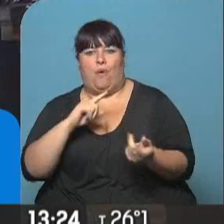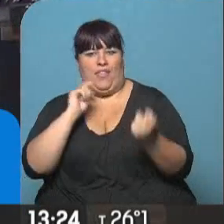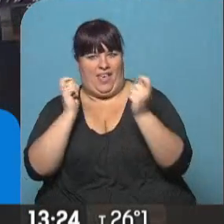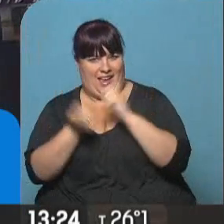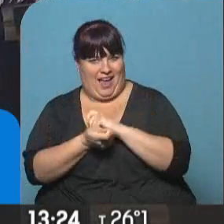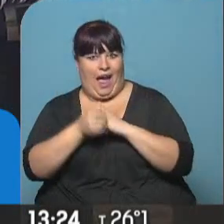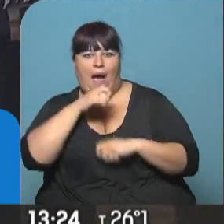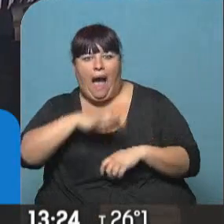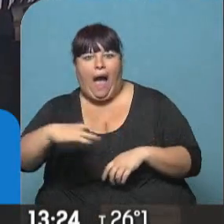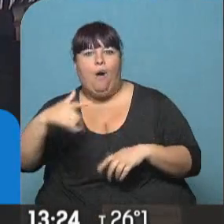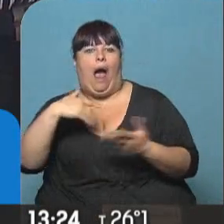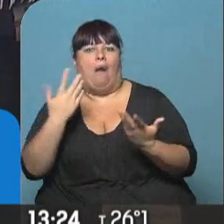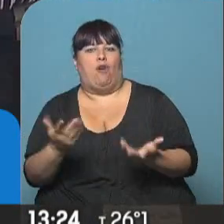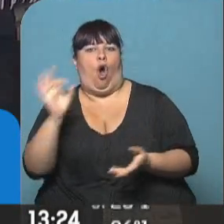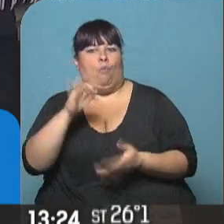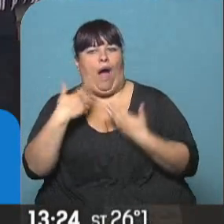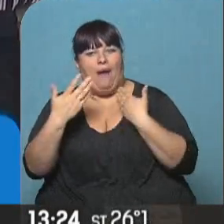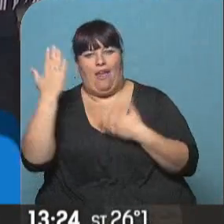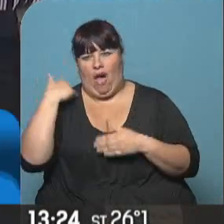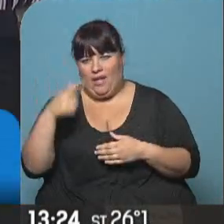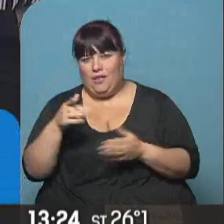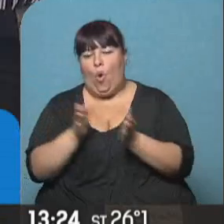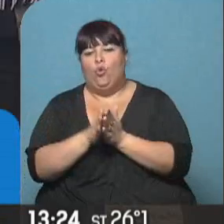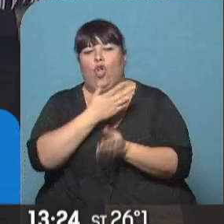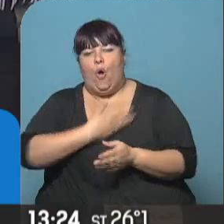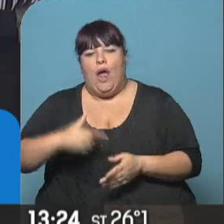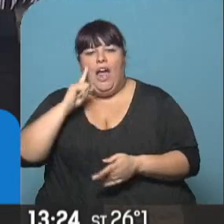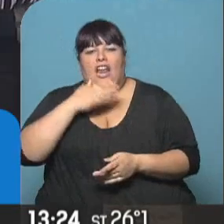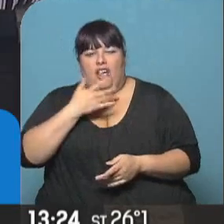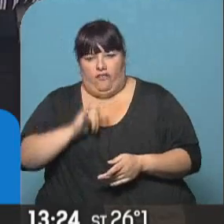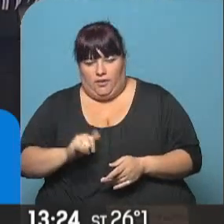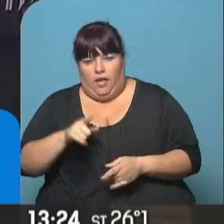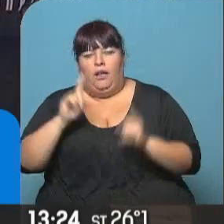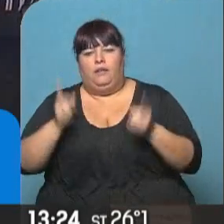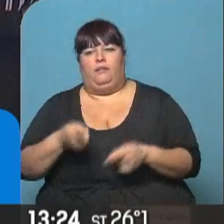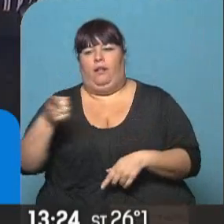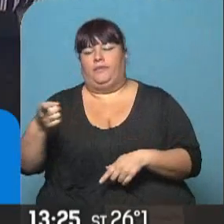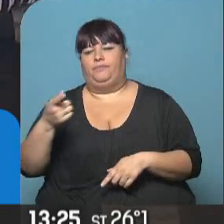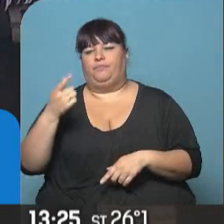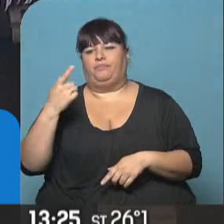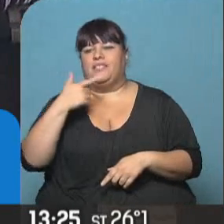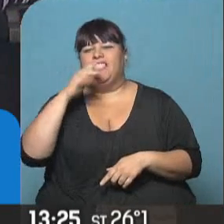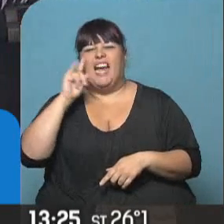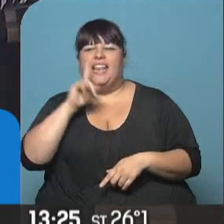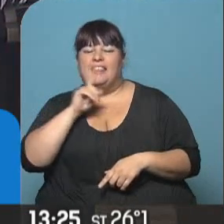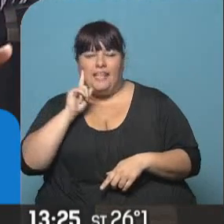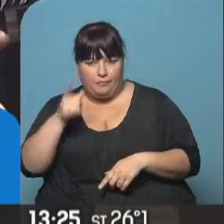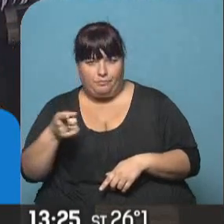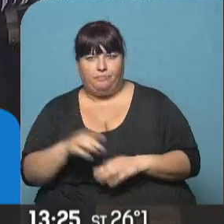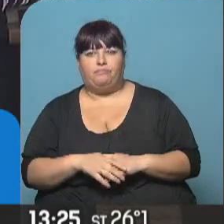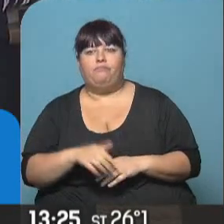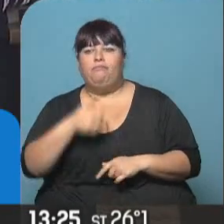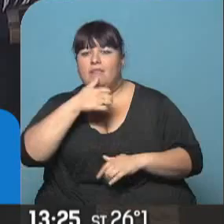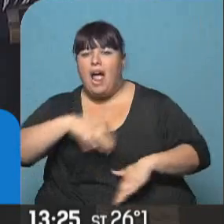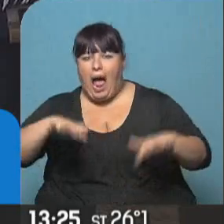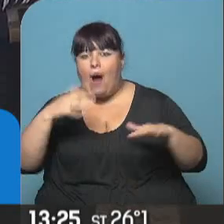realmente el agua en una oportunidad de eso veníamos hablando con el gobernador de citi con el gringo schiaretti que el